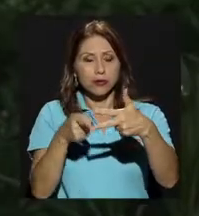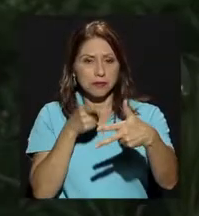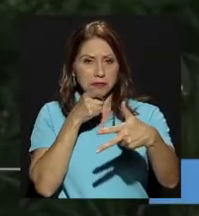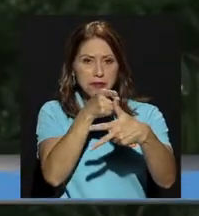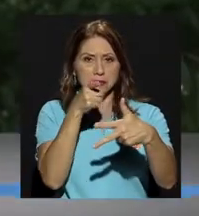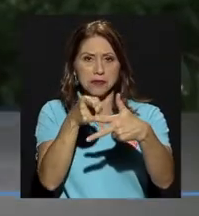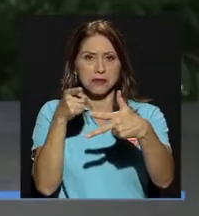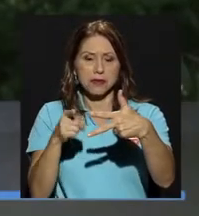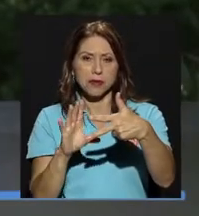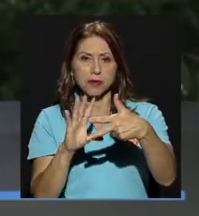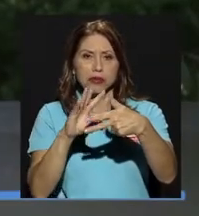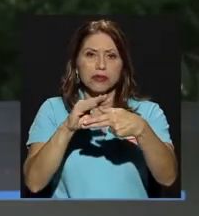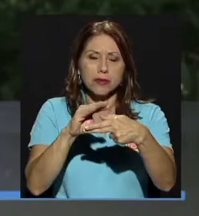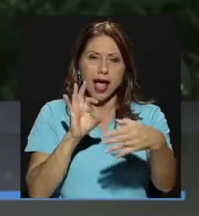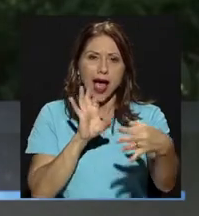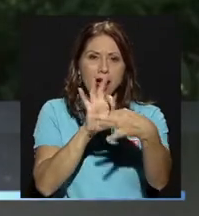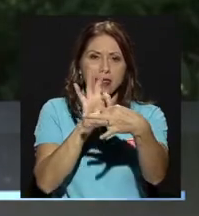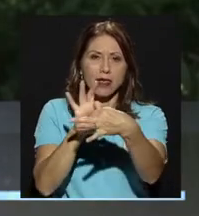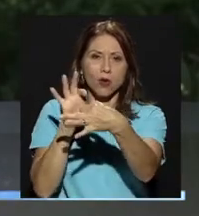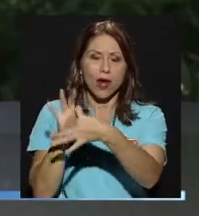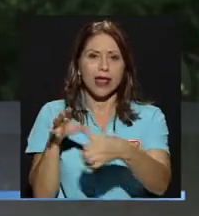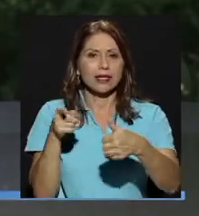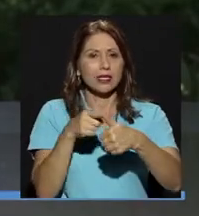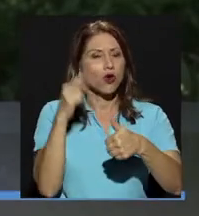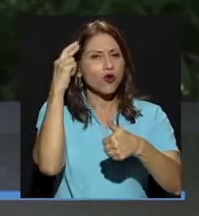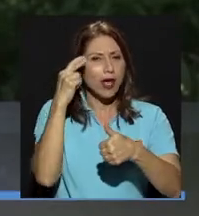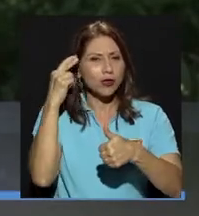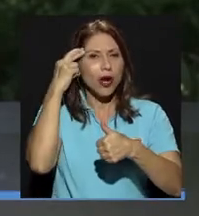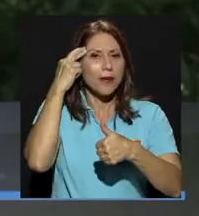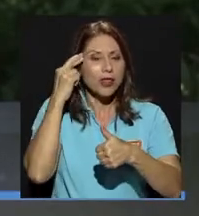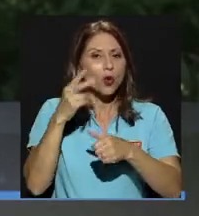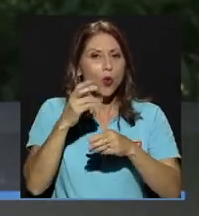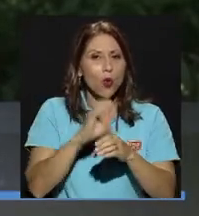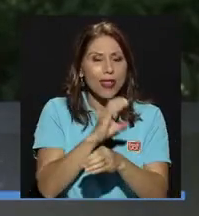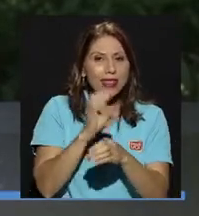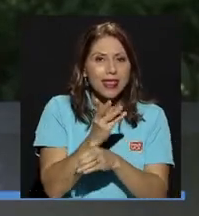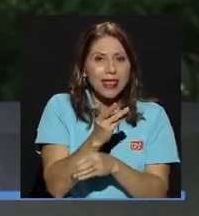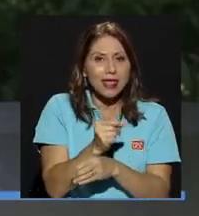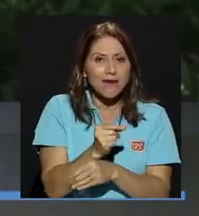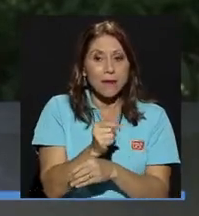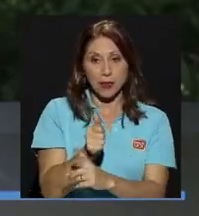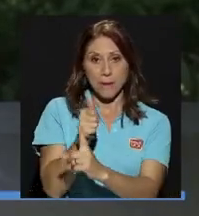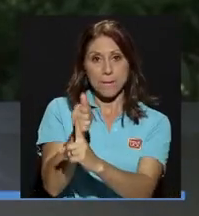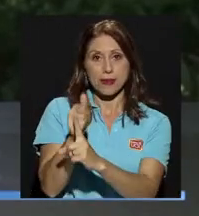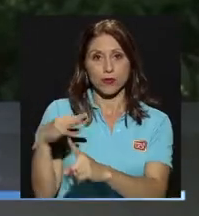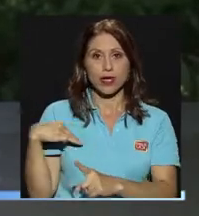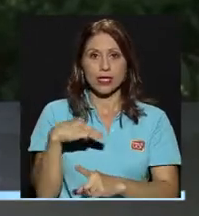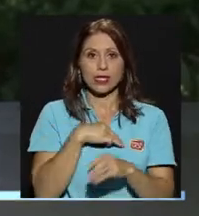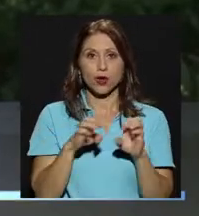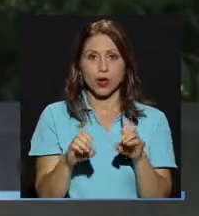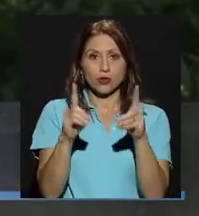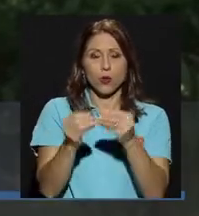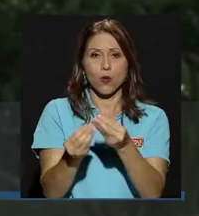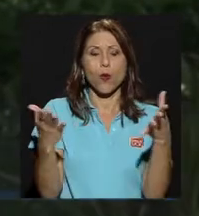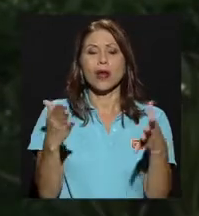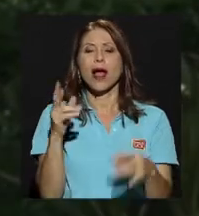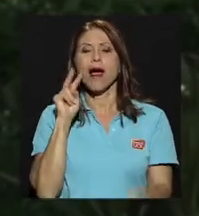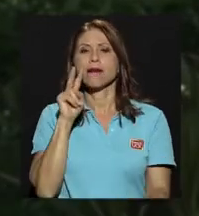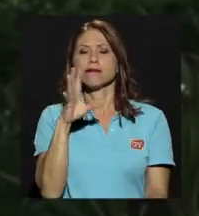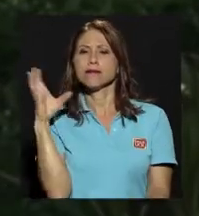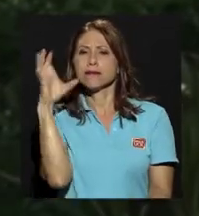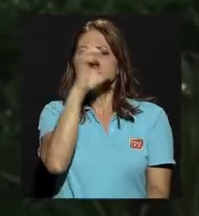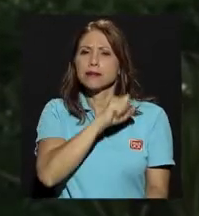más articuladas e integradas, que son razonamiento cuantitativo, que el propio Ministerio de Educación Pública ha detectado como